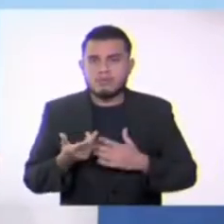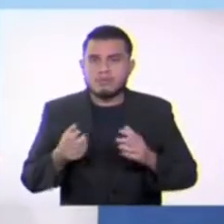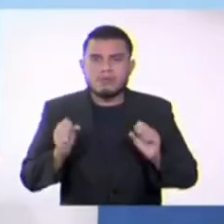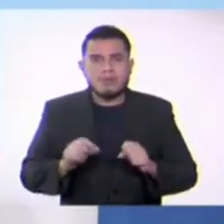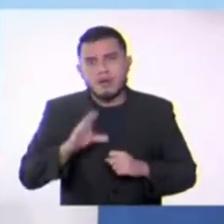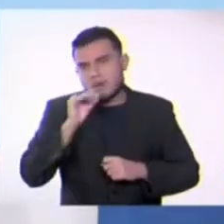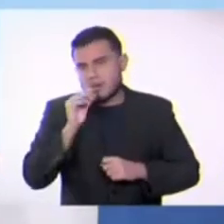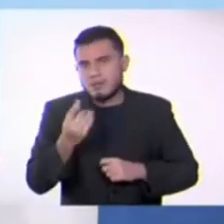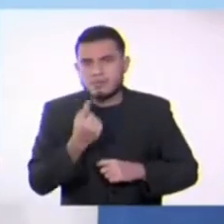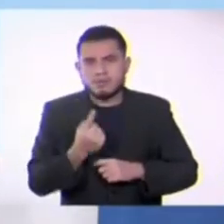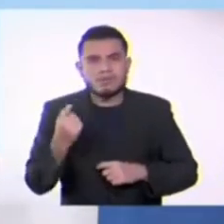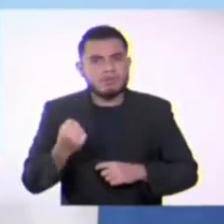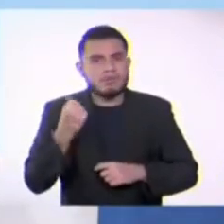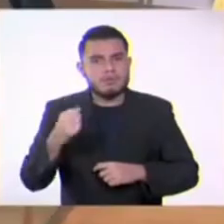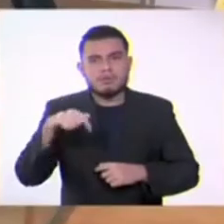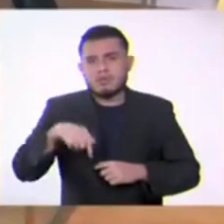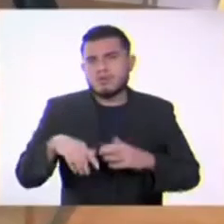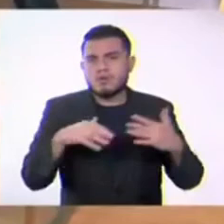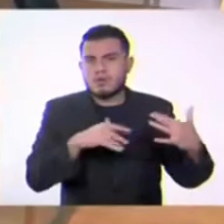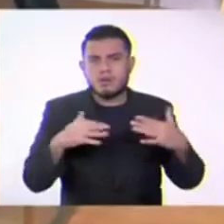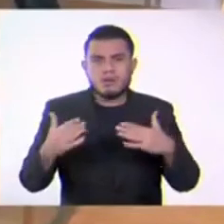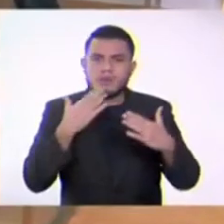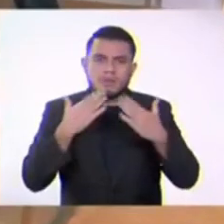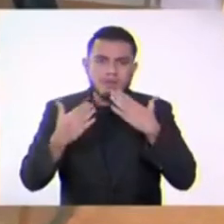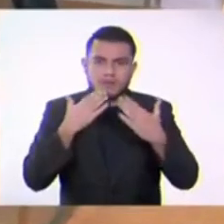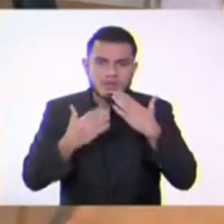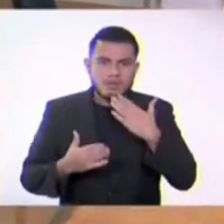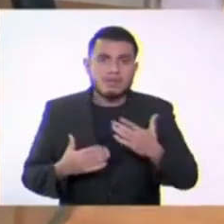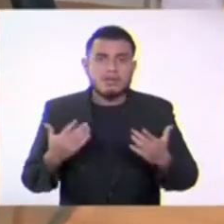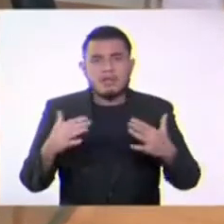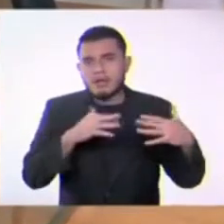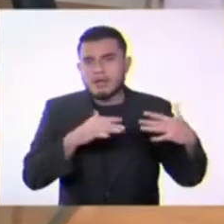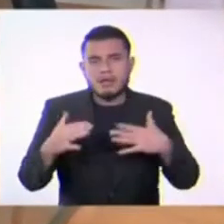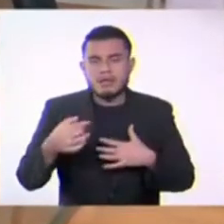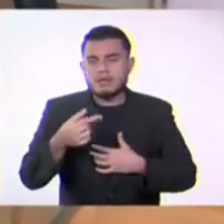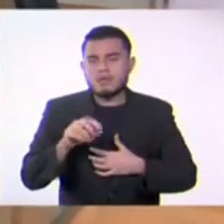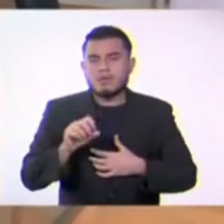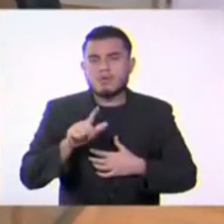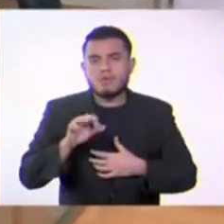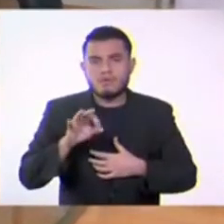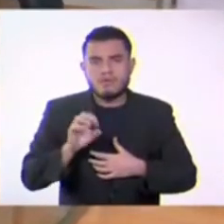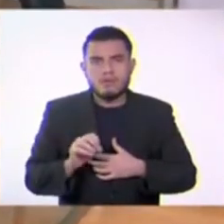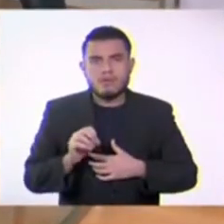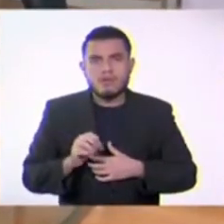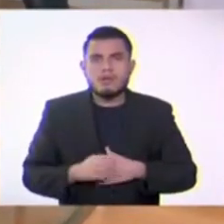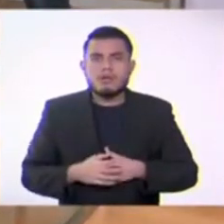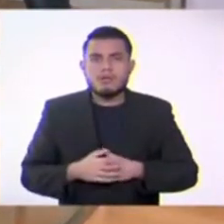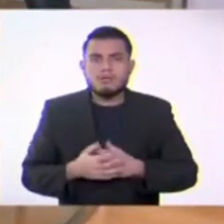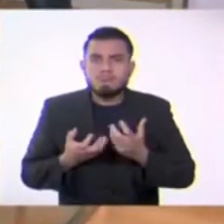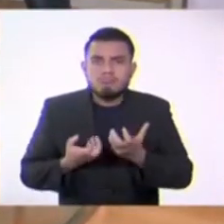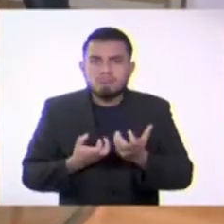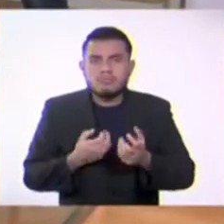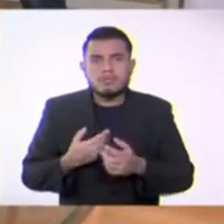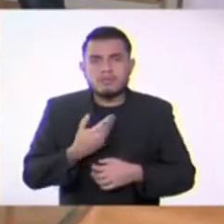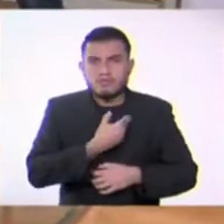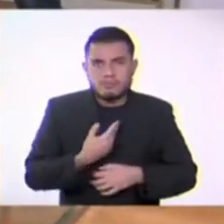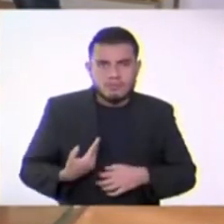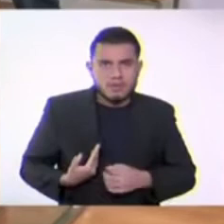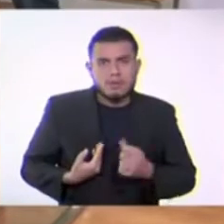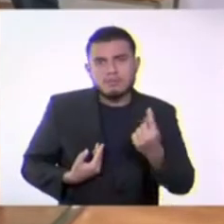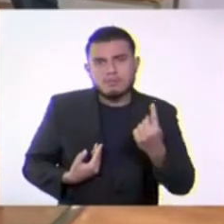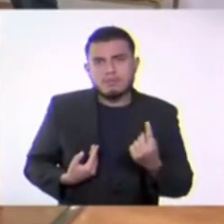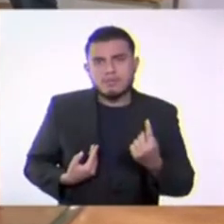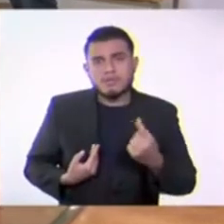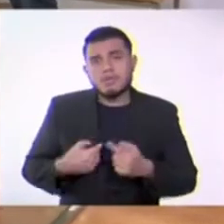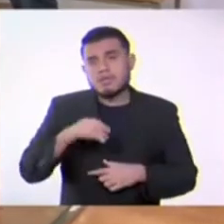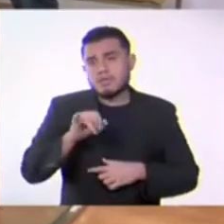personajes importantes en estas dos guerras que hemos mencionado. En la guerra del Golfo, por ejemplo, la persecución del presidente